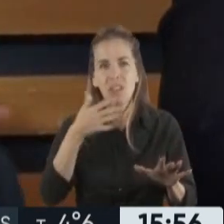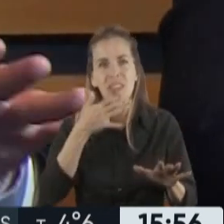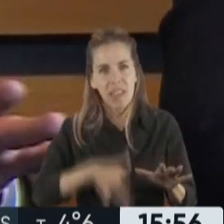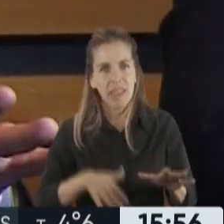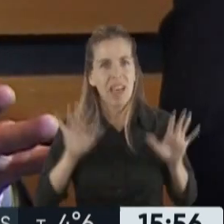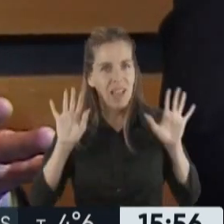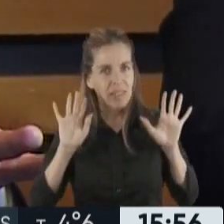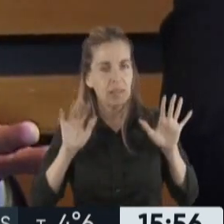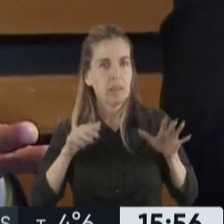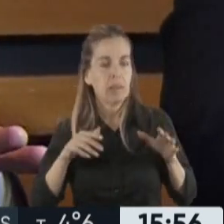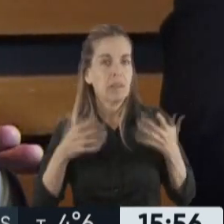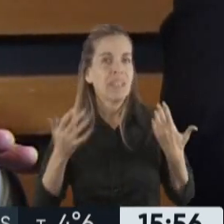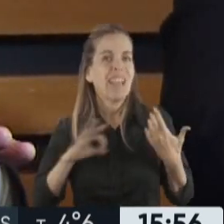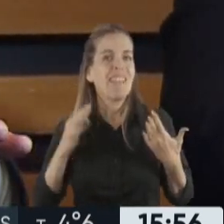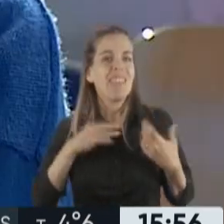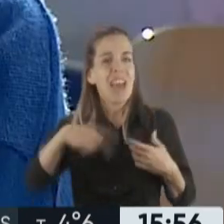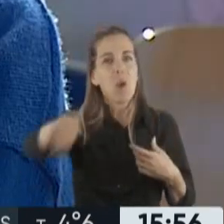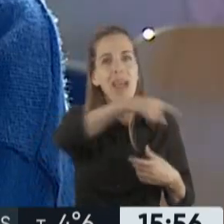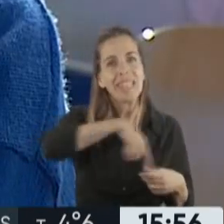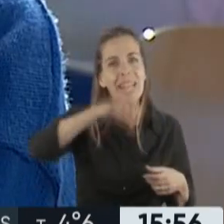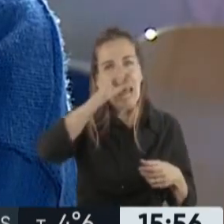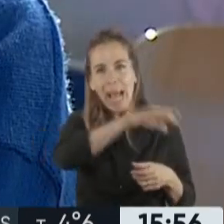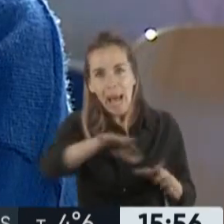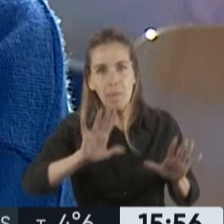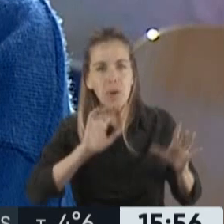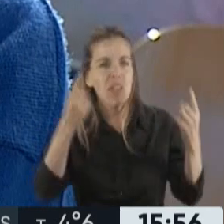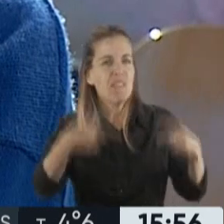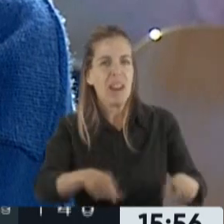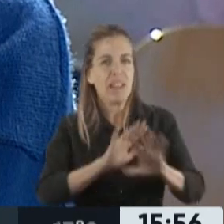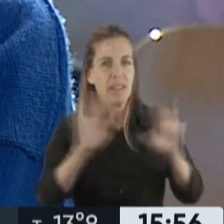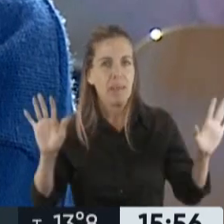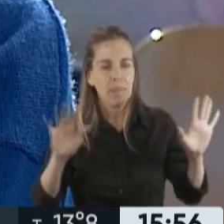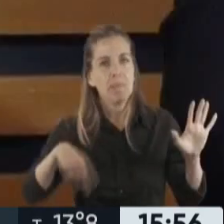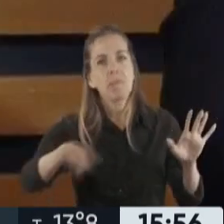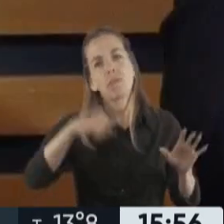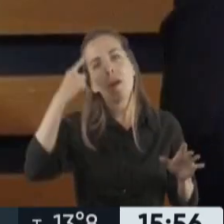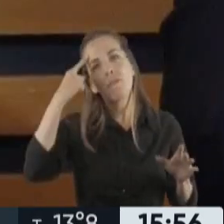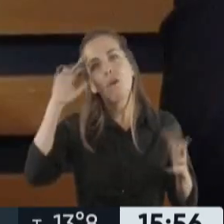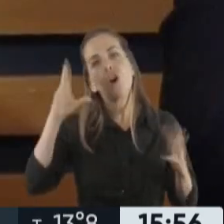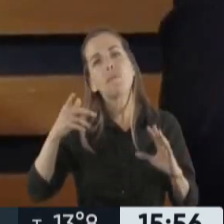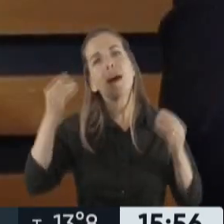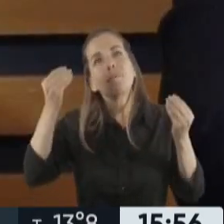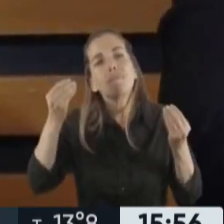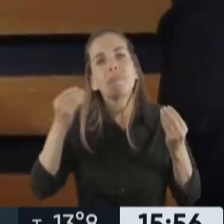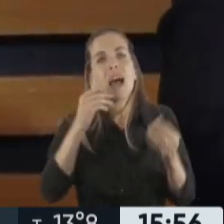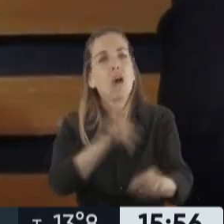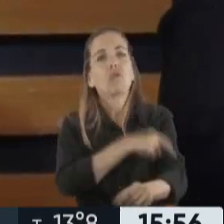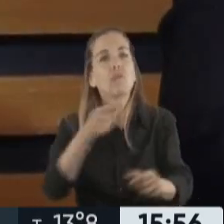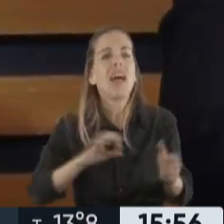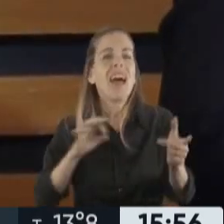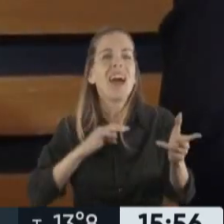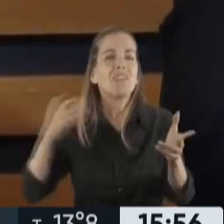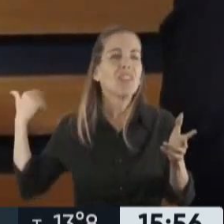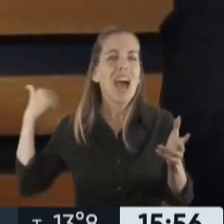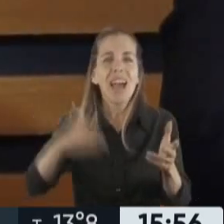todo es distinto en nuestras vidas. Porque nosotros tenemos una lógica con la que hemos crecido a lo largo de todos estos